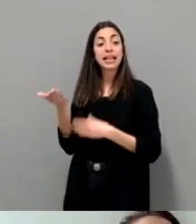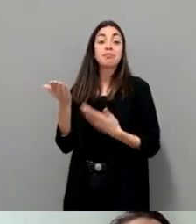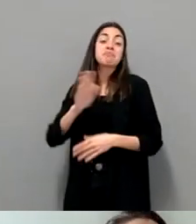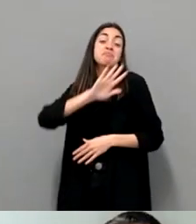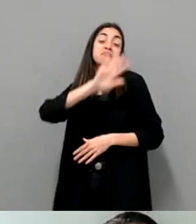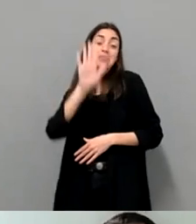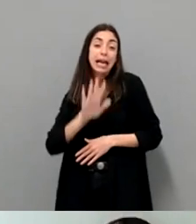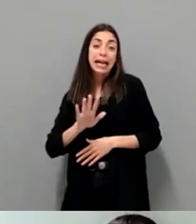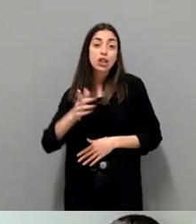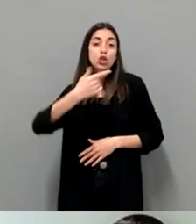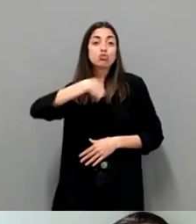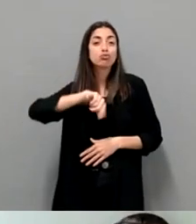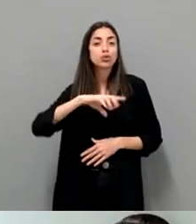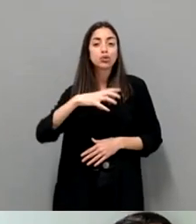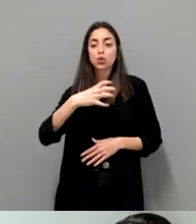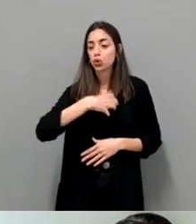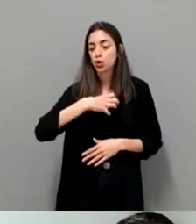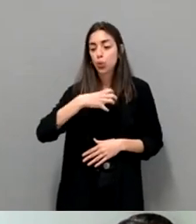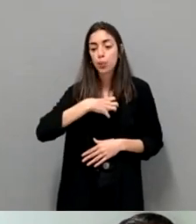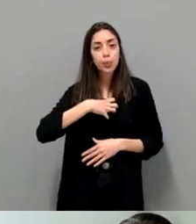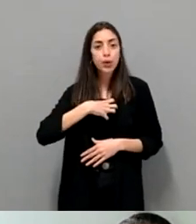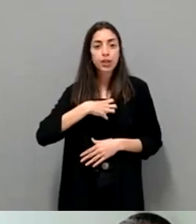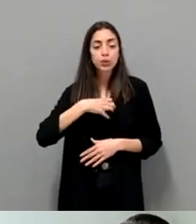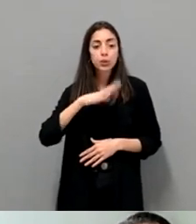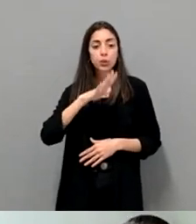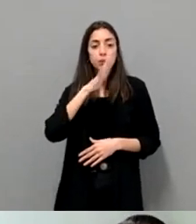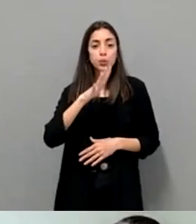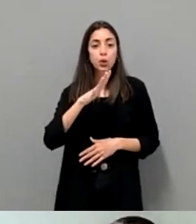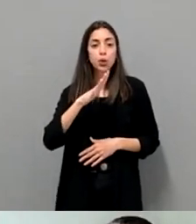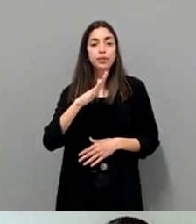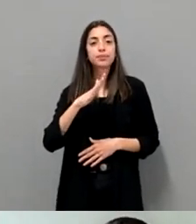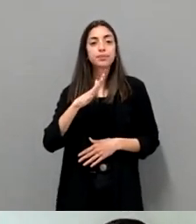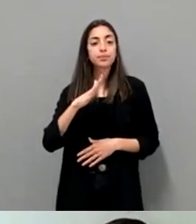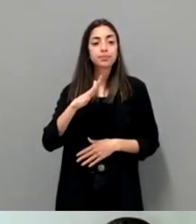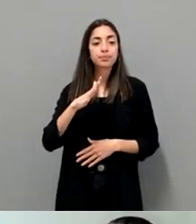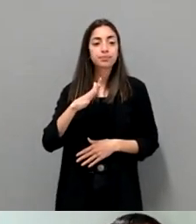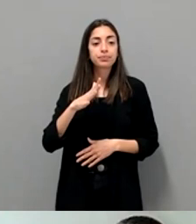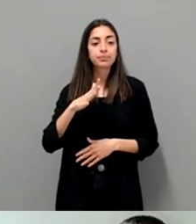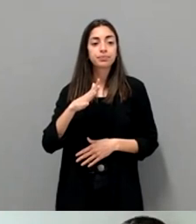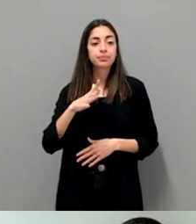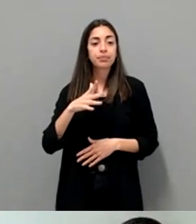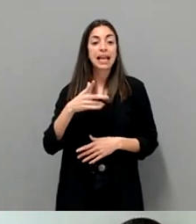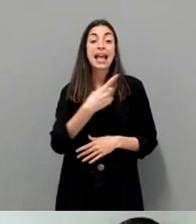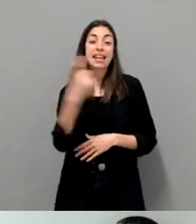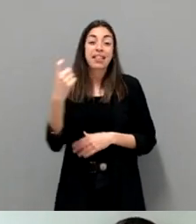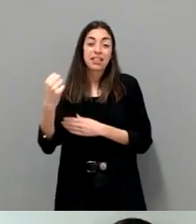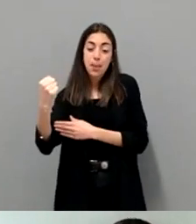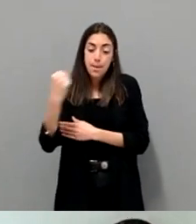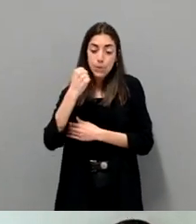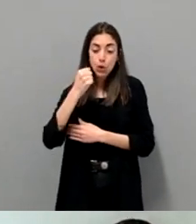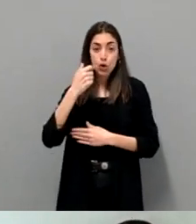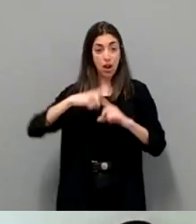supuestamente no podemos porque tenemos grandes necesidades de apoyo a nivel